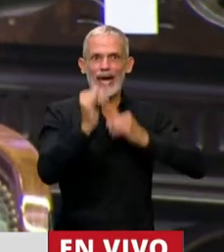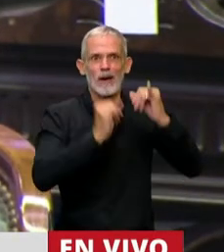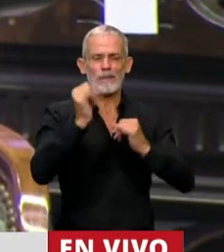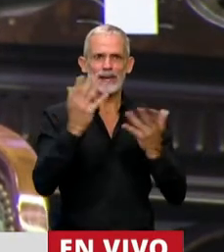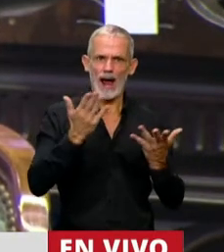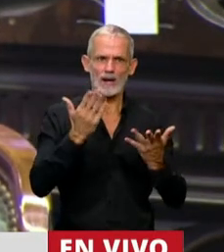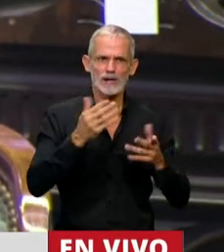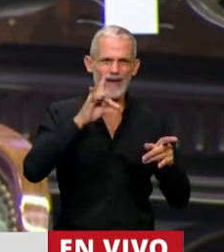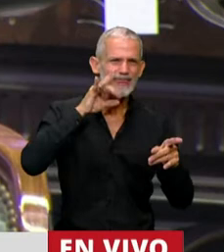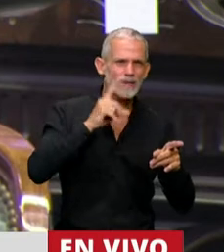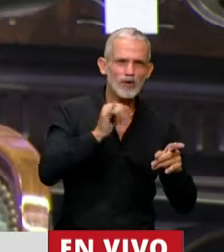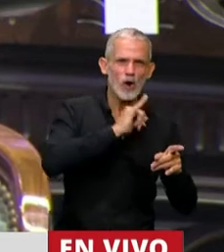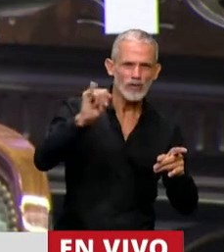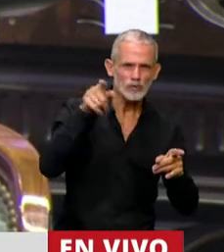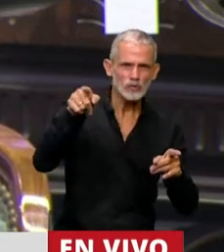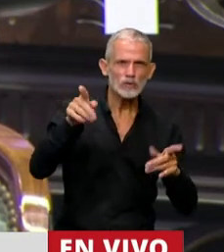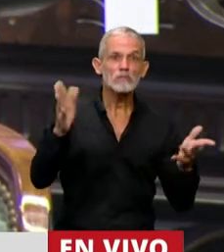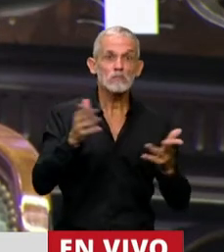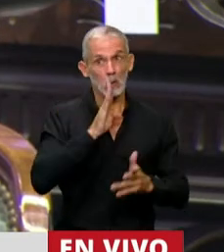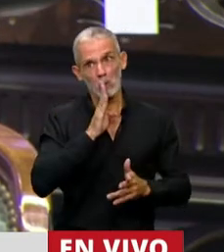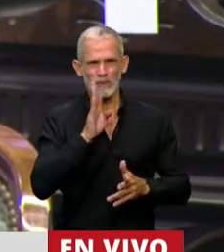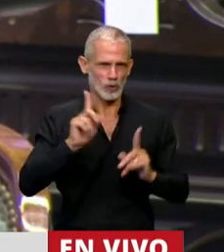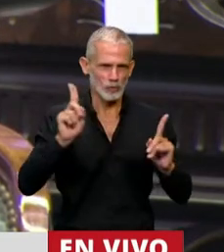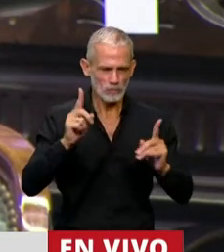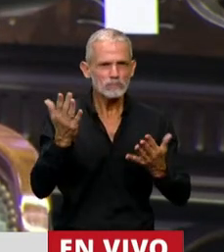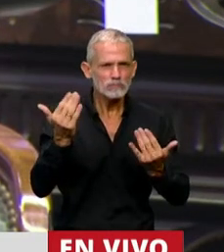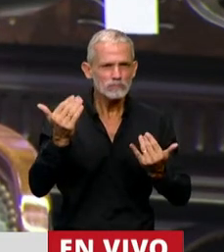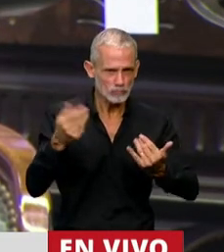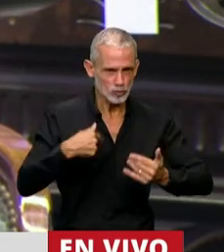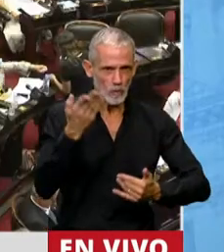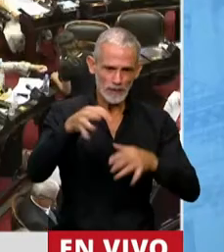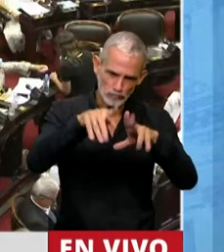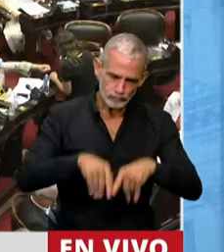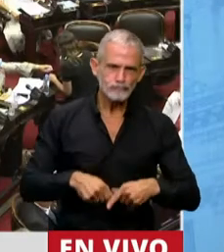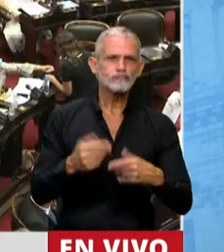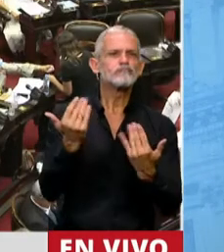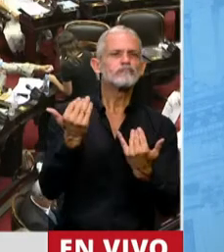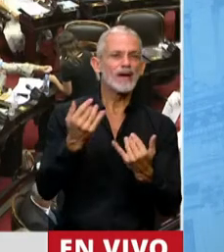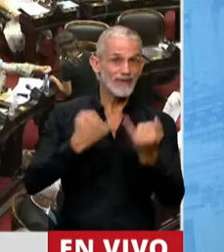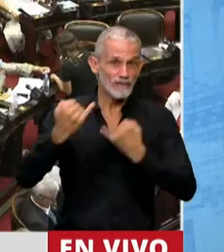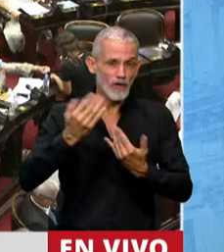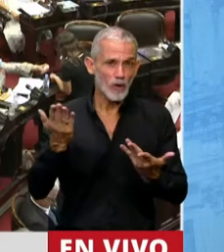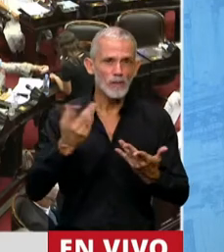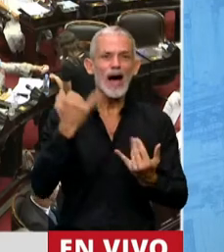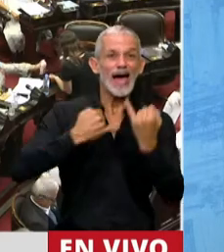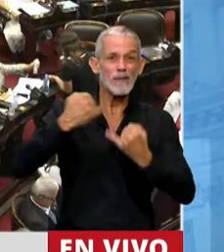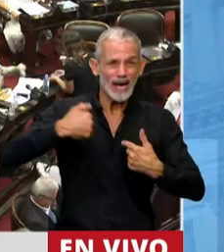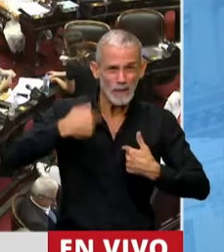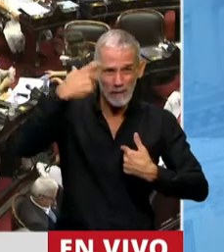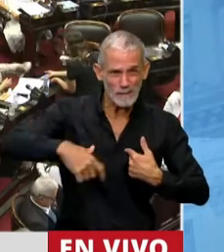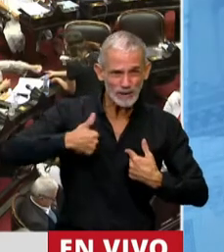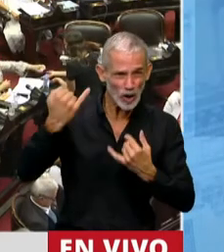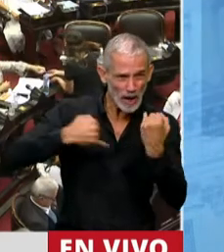esa cuestión. Por eso que le he pedido que lo haga a través de un pedido de informe, pero no para que le explique a este